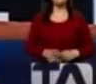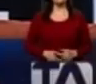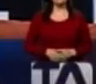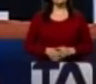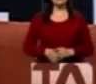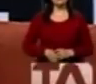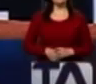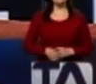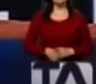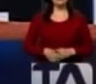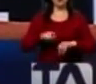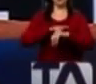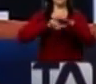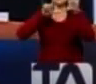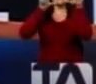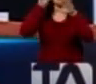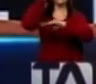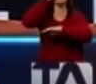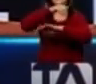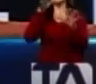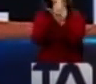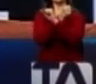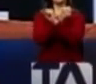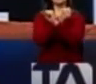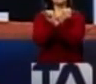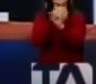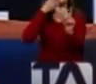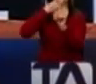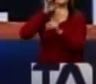Sí, hoy a las 7 de la tarde pasamos el documental El Reto de Eva, se llama,